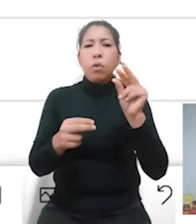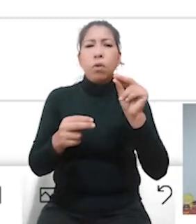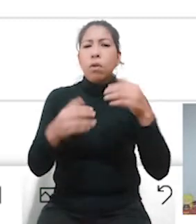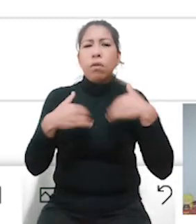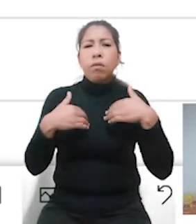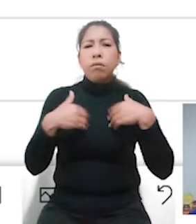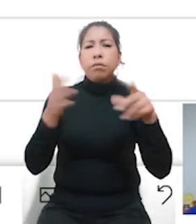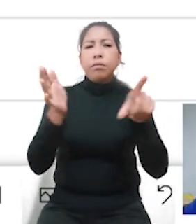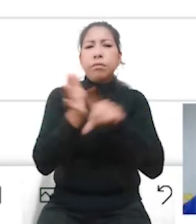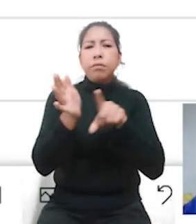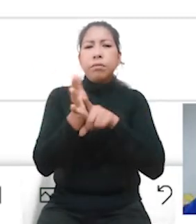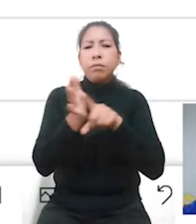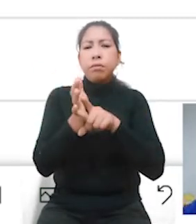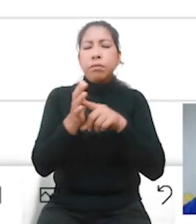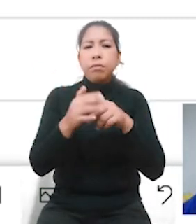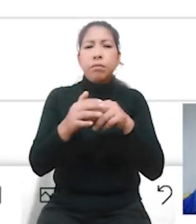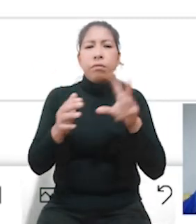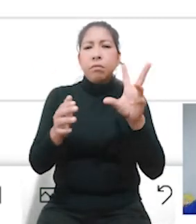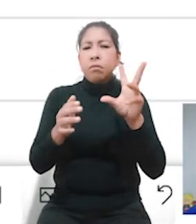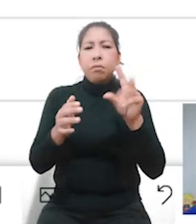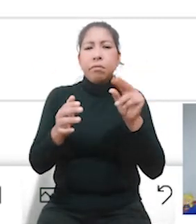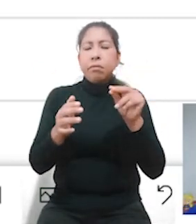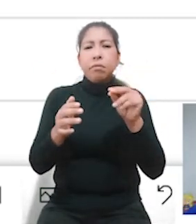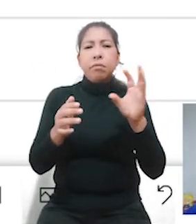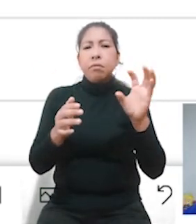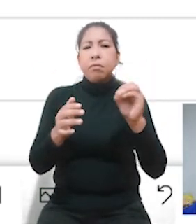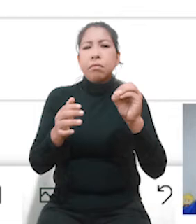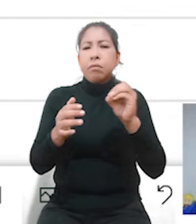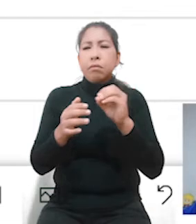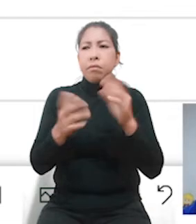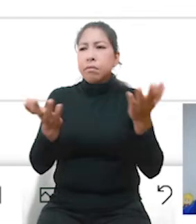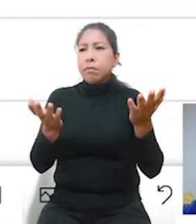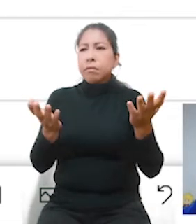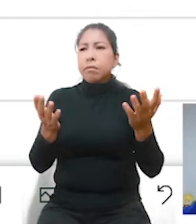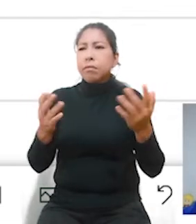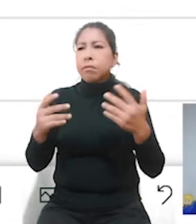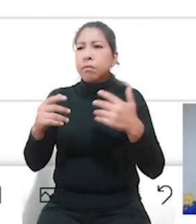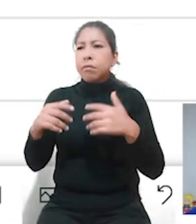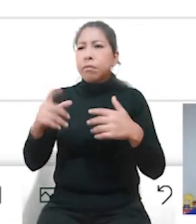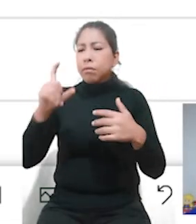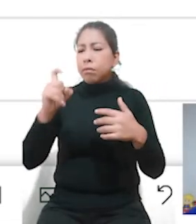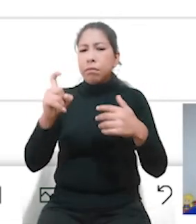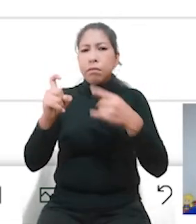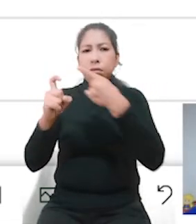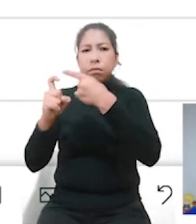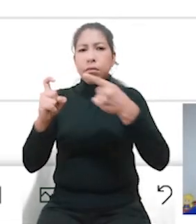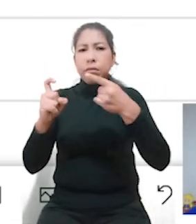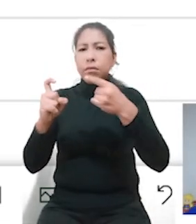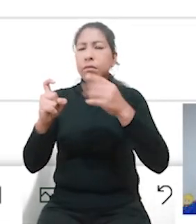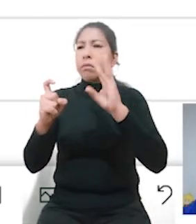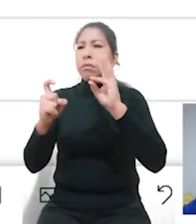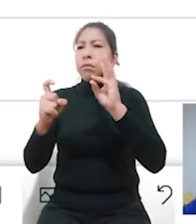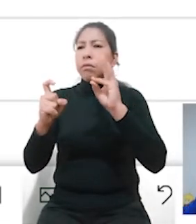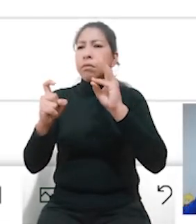no tiene que ser ni negativo ni igual a 0. Así que vamos a empezar con el primer valor, x, que vale